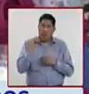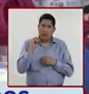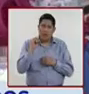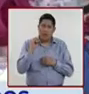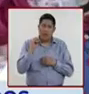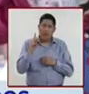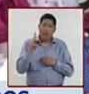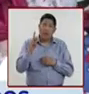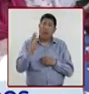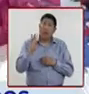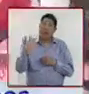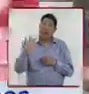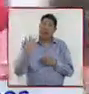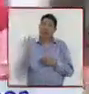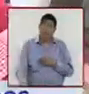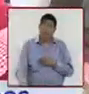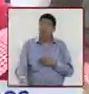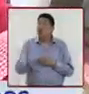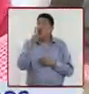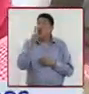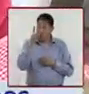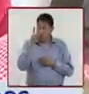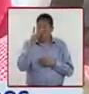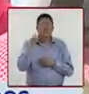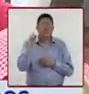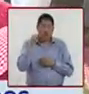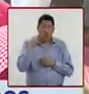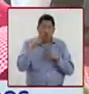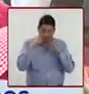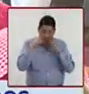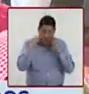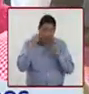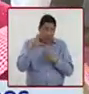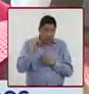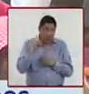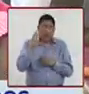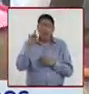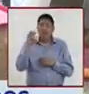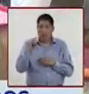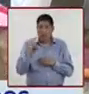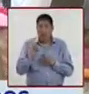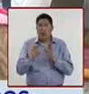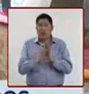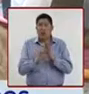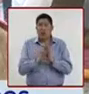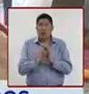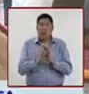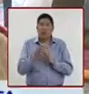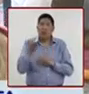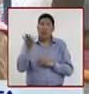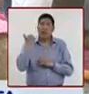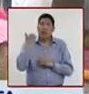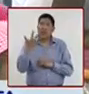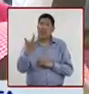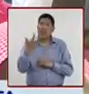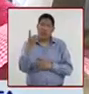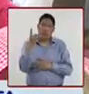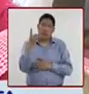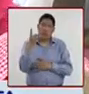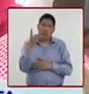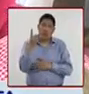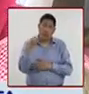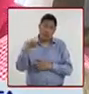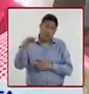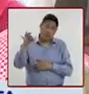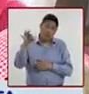el K95. Un barbijo estamos hablando, ¿no? Barbijo, ¿no? 50, 80. Por ejemplo, este valía 5 bolivianos